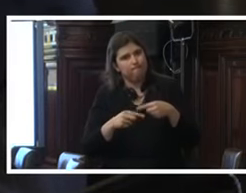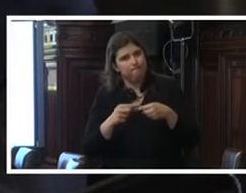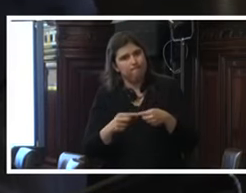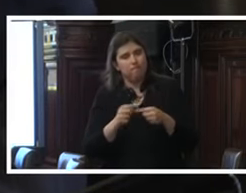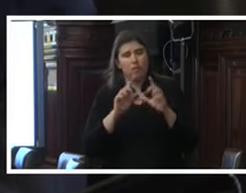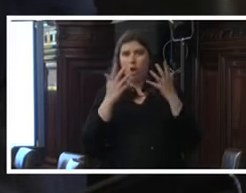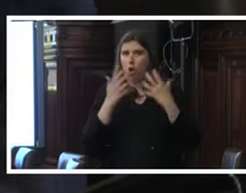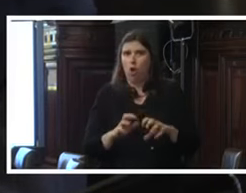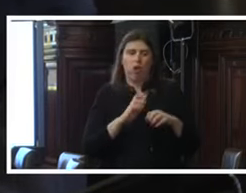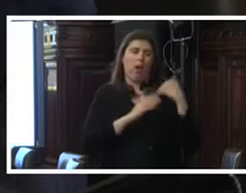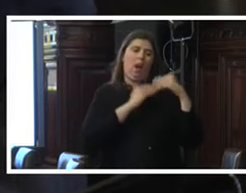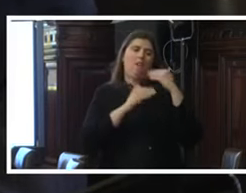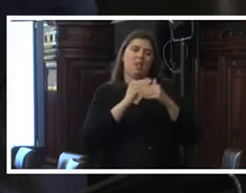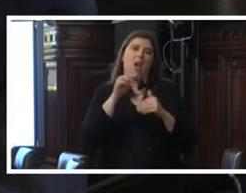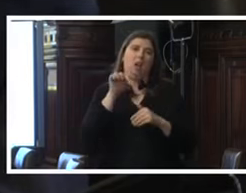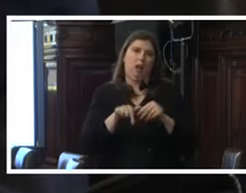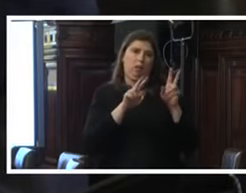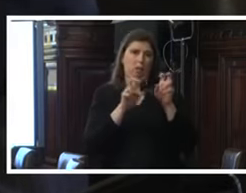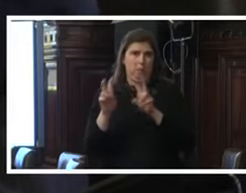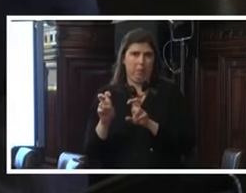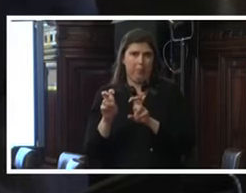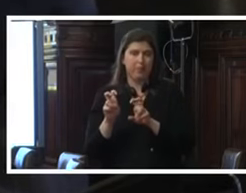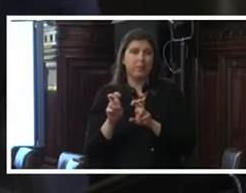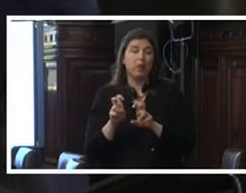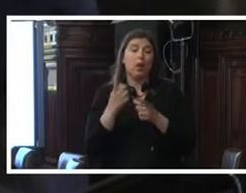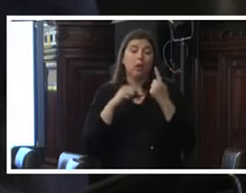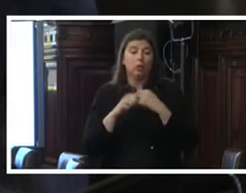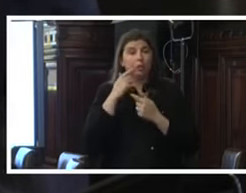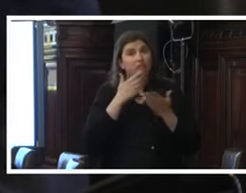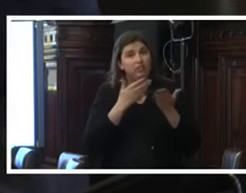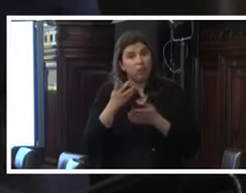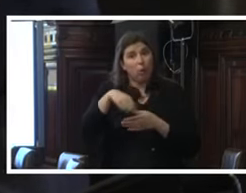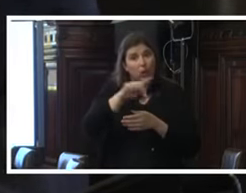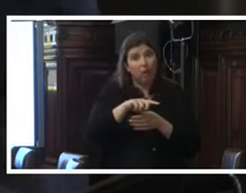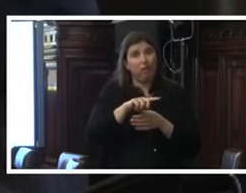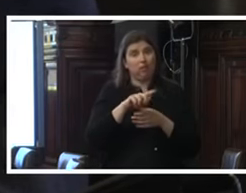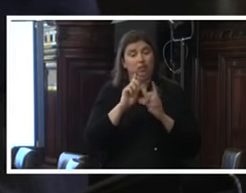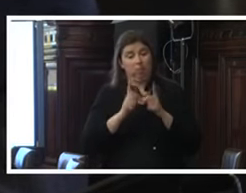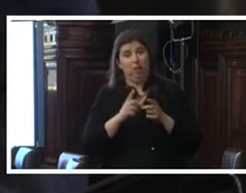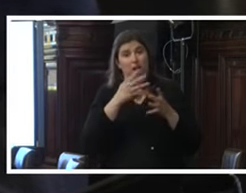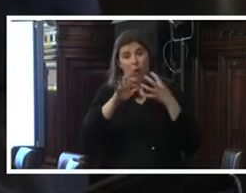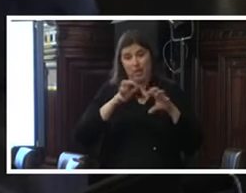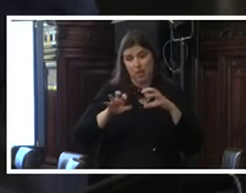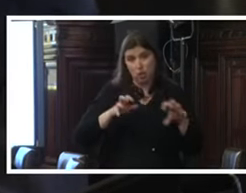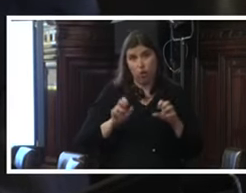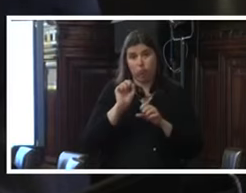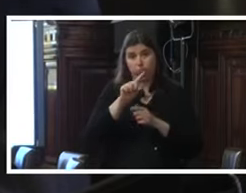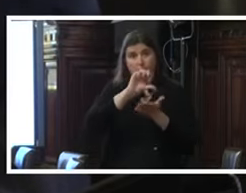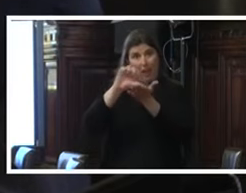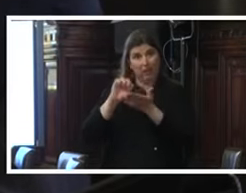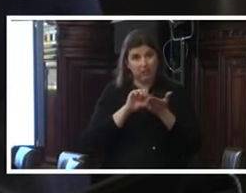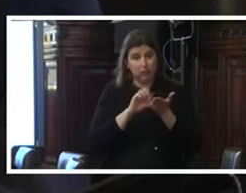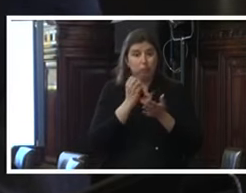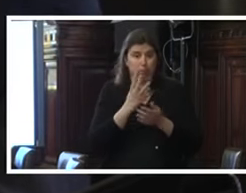avanzar en estos campos los invito a sus organizaciones a ustedes a alcanzarnos estamos ya dentro nuestros